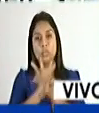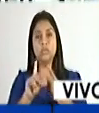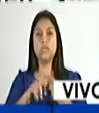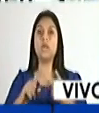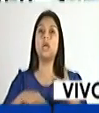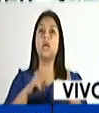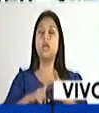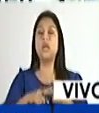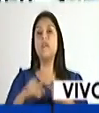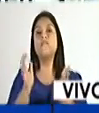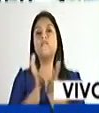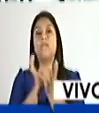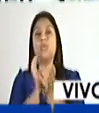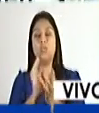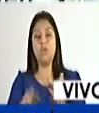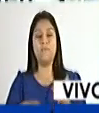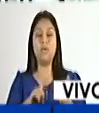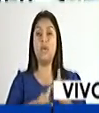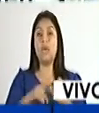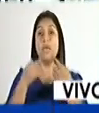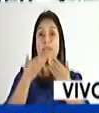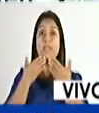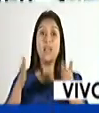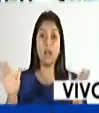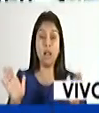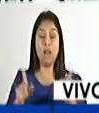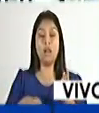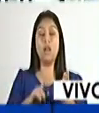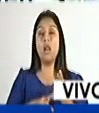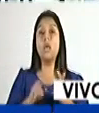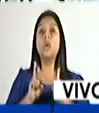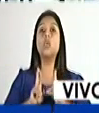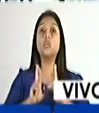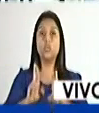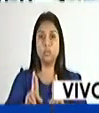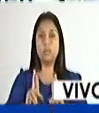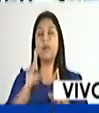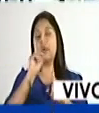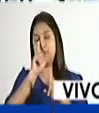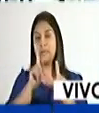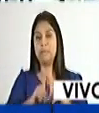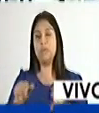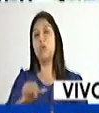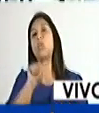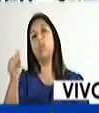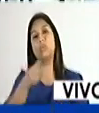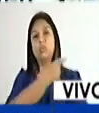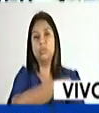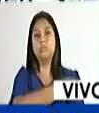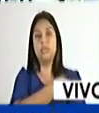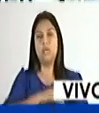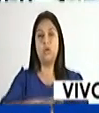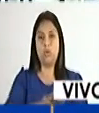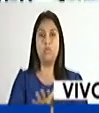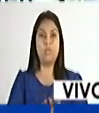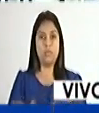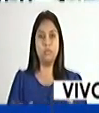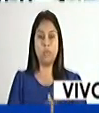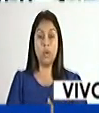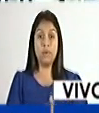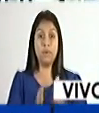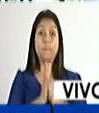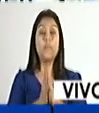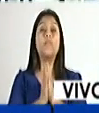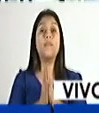de Villanueva, el San Juan de Dios, el Roosevelt y el resto de hospitales COVID-19.